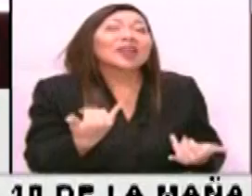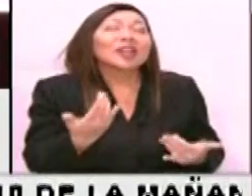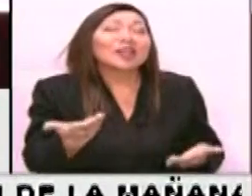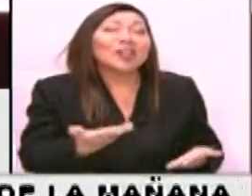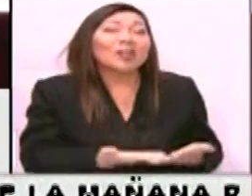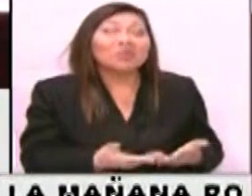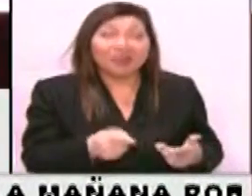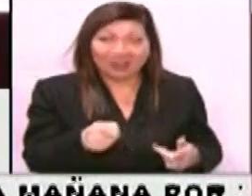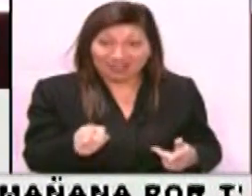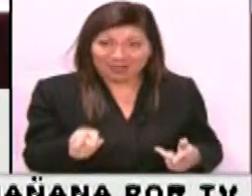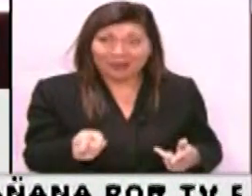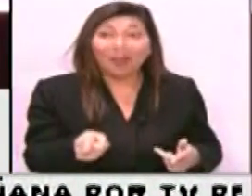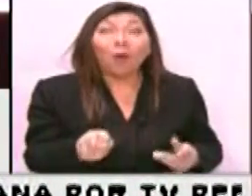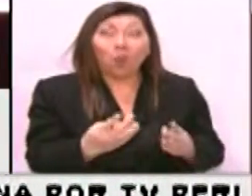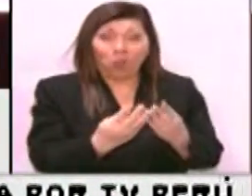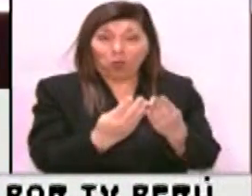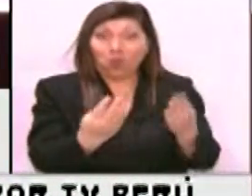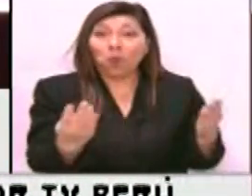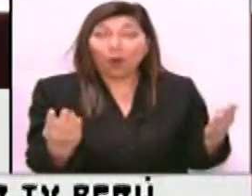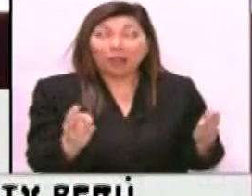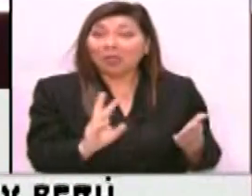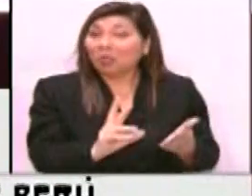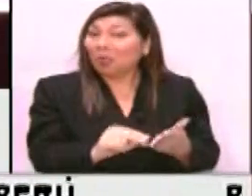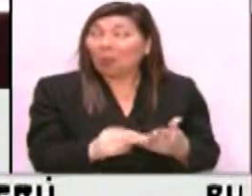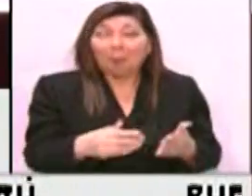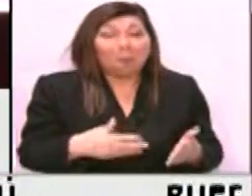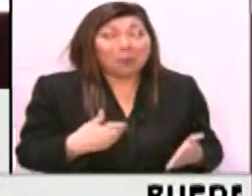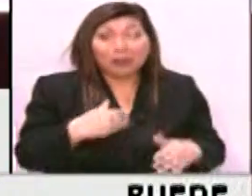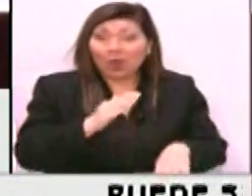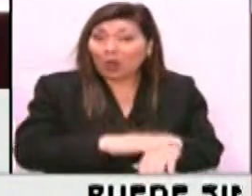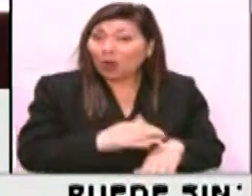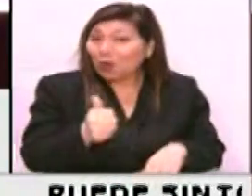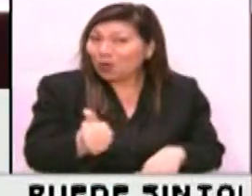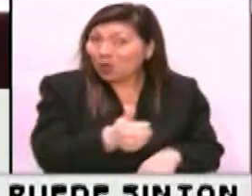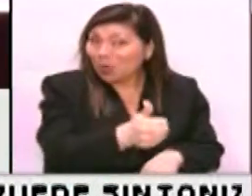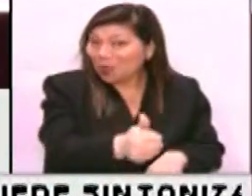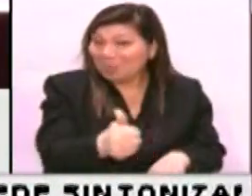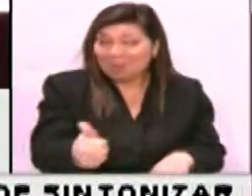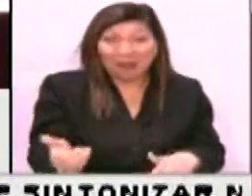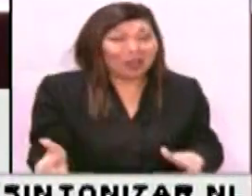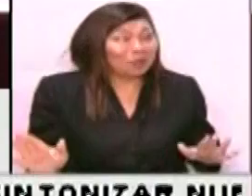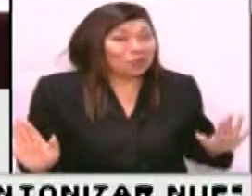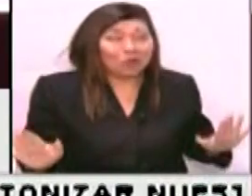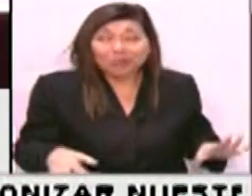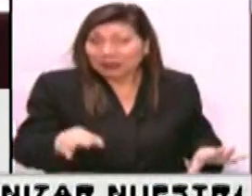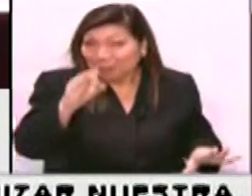alegando? Que ahí había una muralla y que no se les puede culpar a ellos